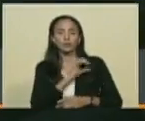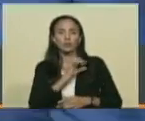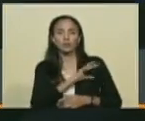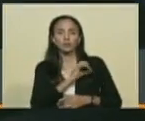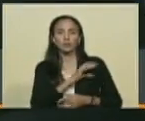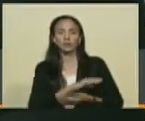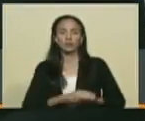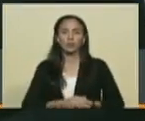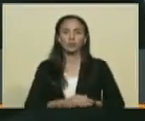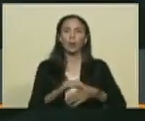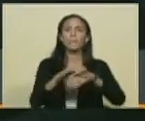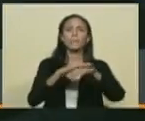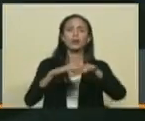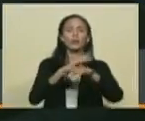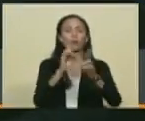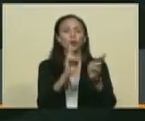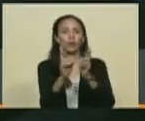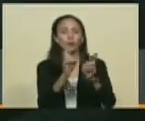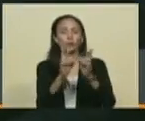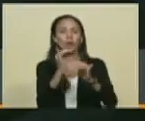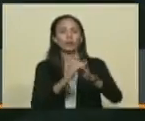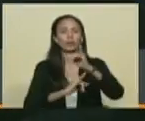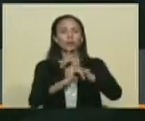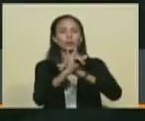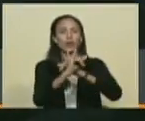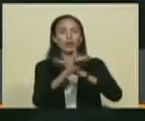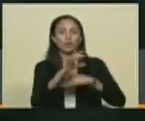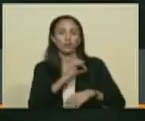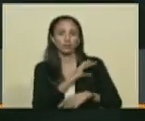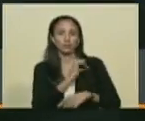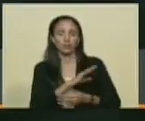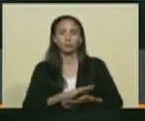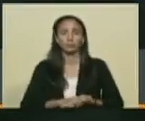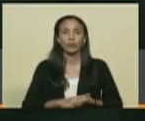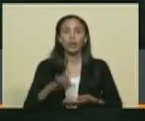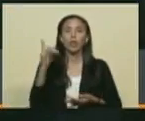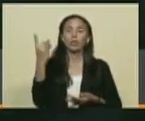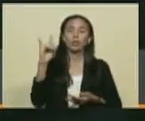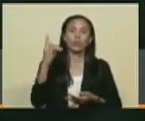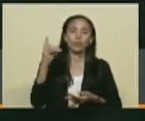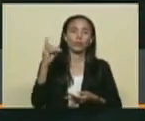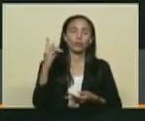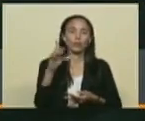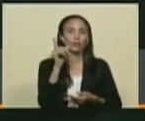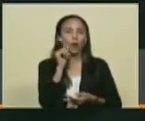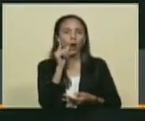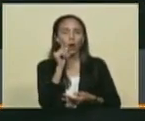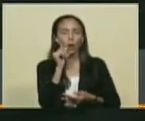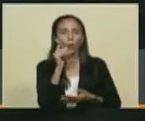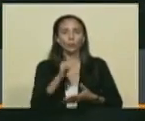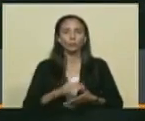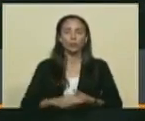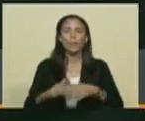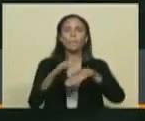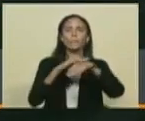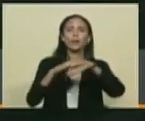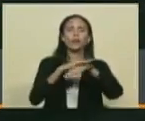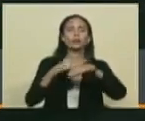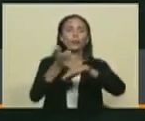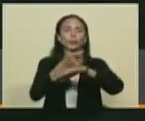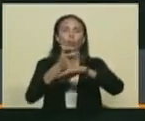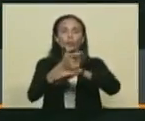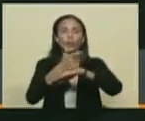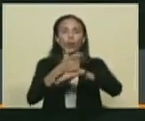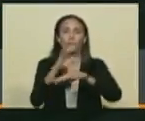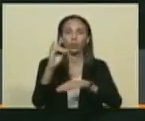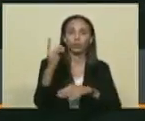Heraldo Muñoz, ministro de Relaciones Exteriores. De Bolivia, al honorable señor Carlos Romero Benítez, ministro de Gobierno.